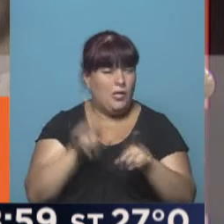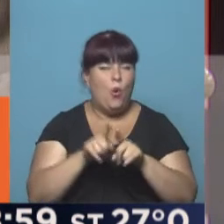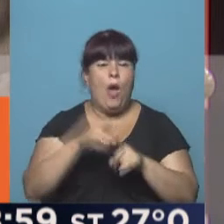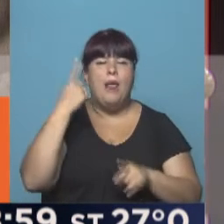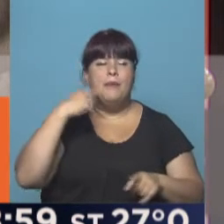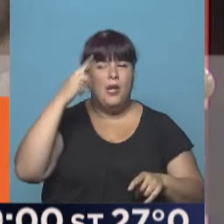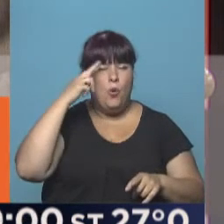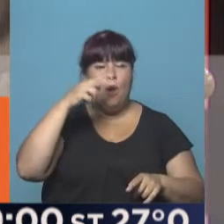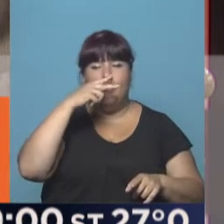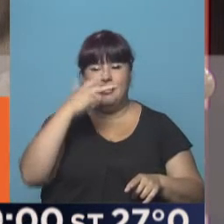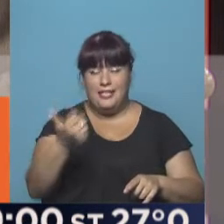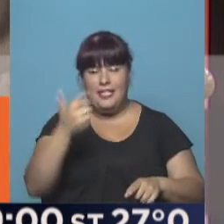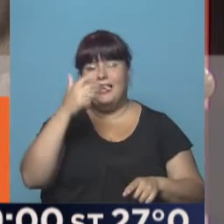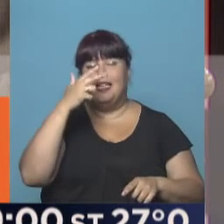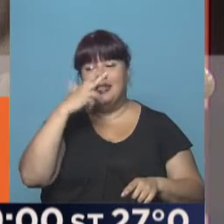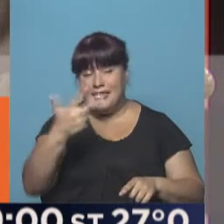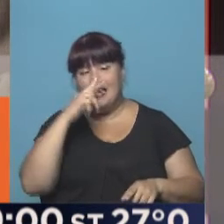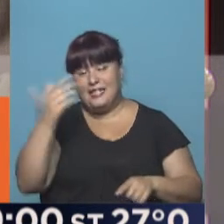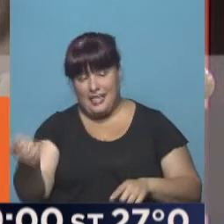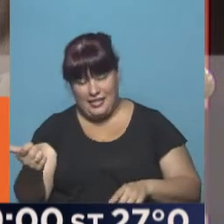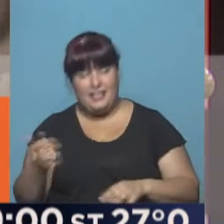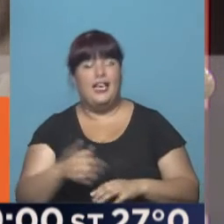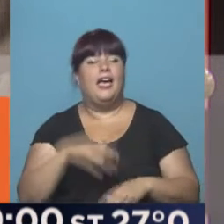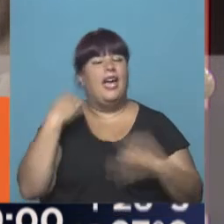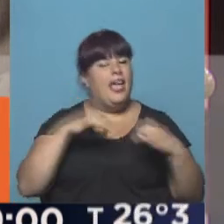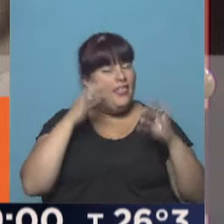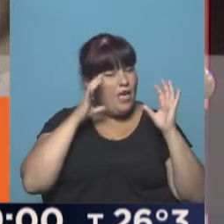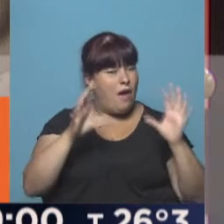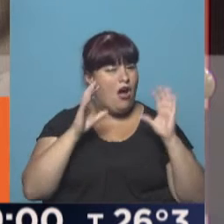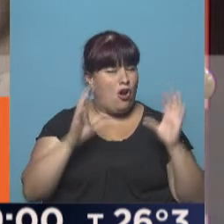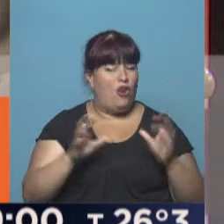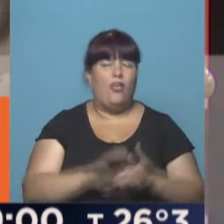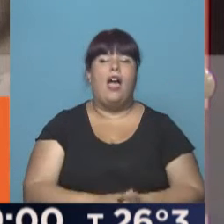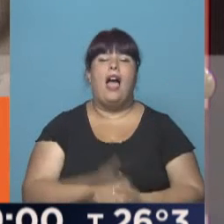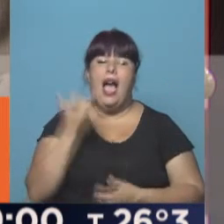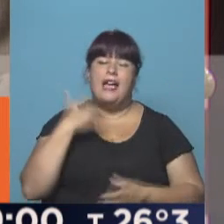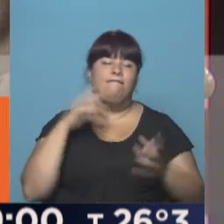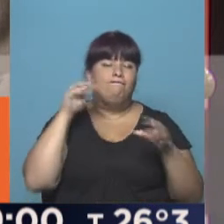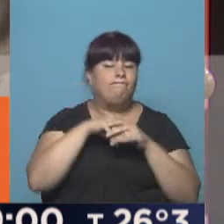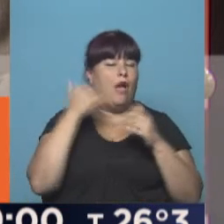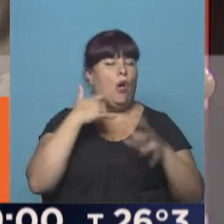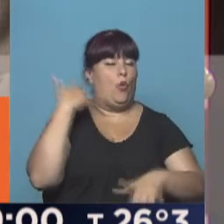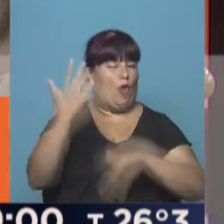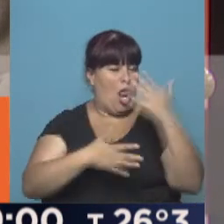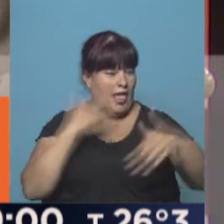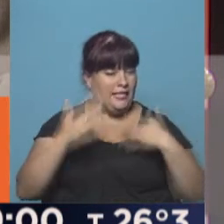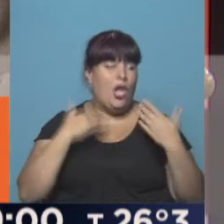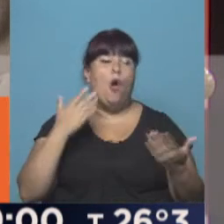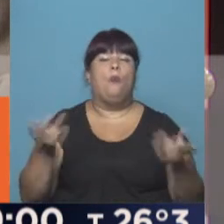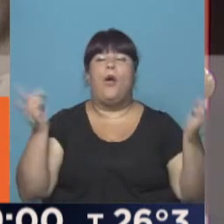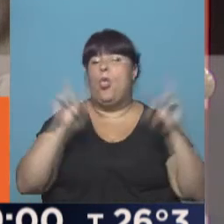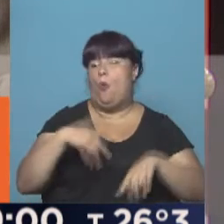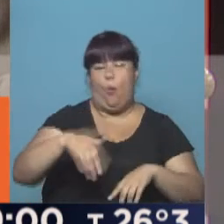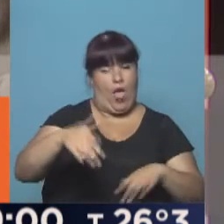del 73-76. Tenemos que recordar que tenemos un componente de violencia que puede regresar en